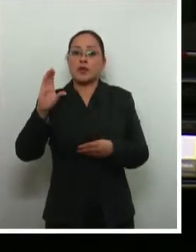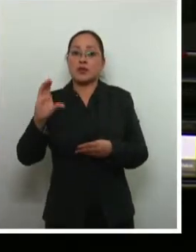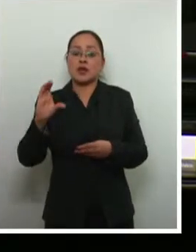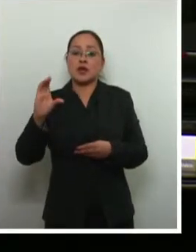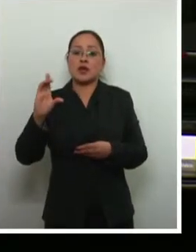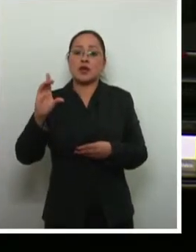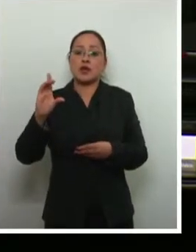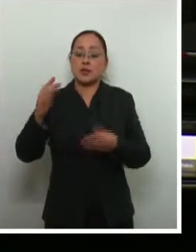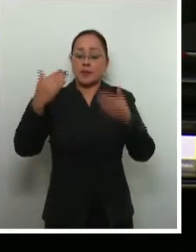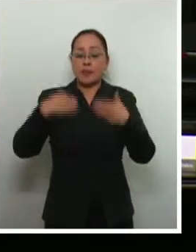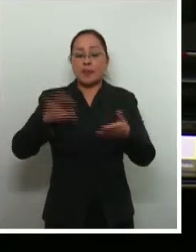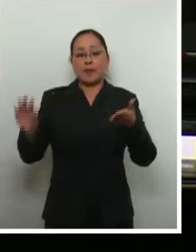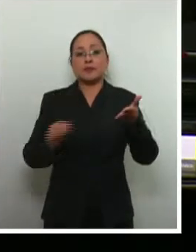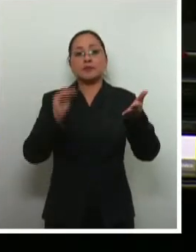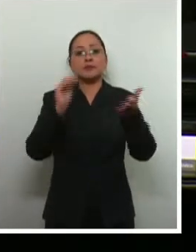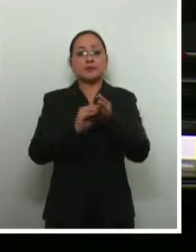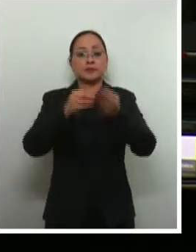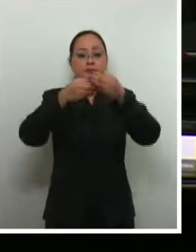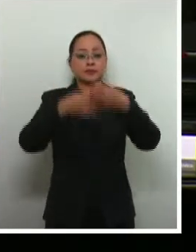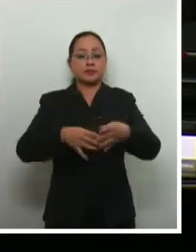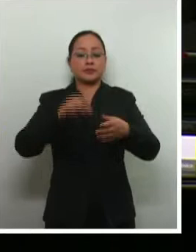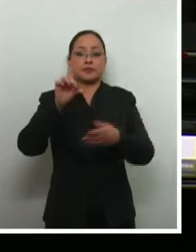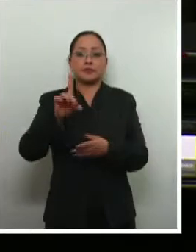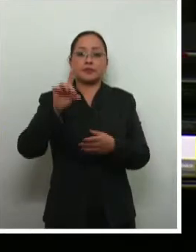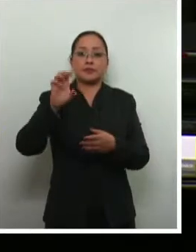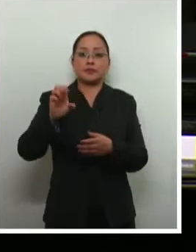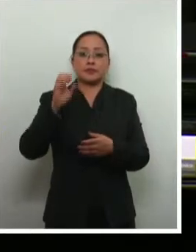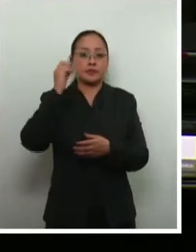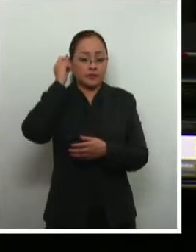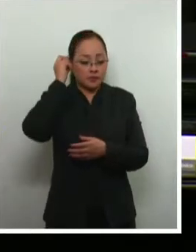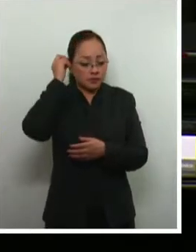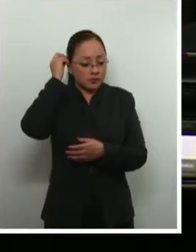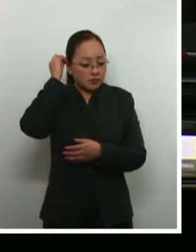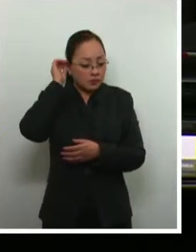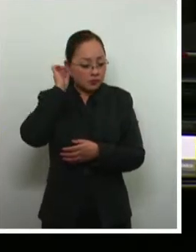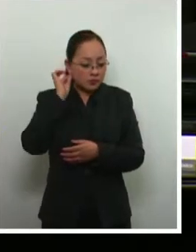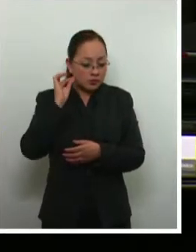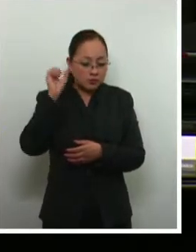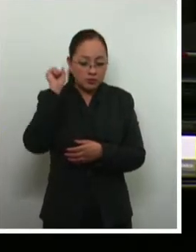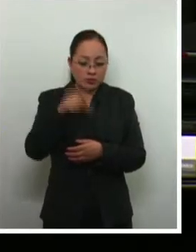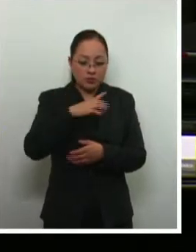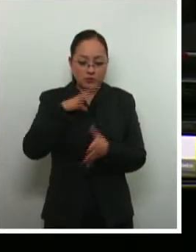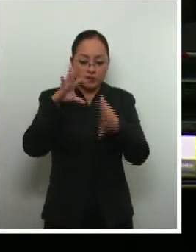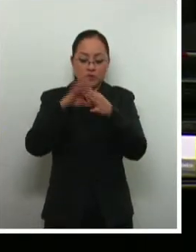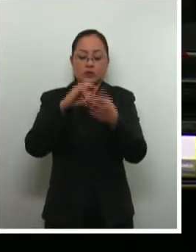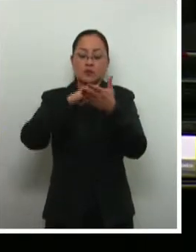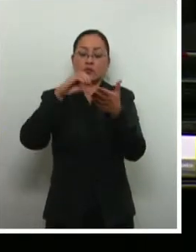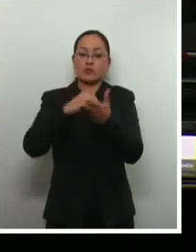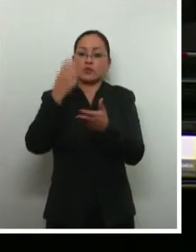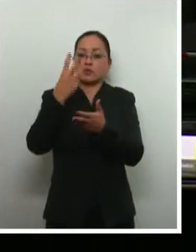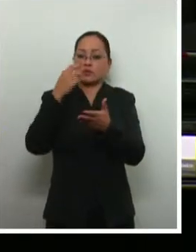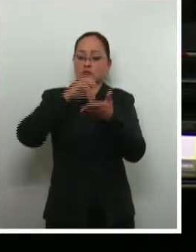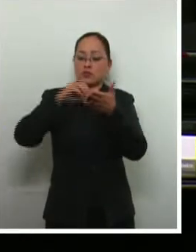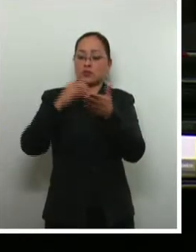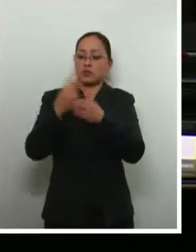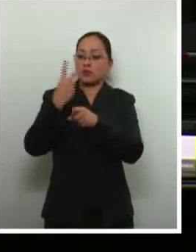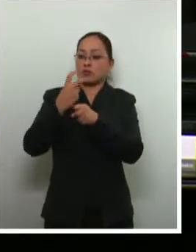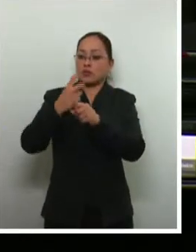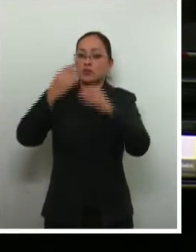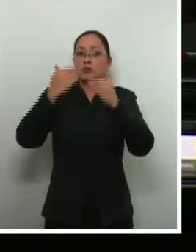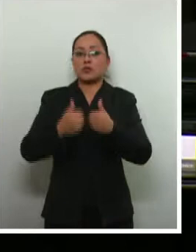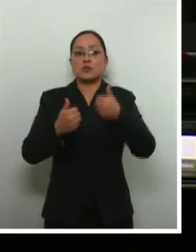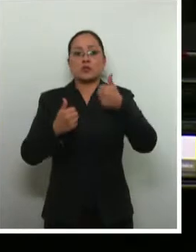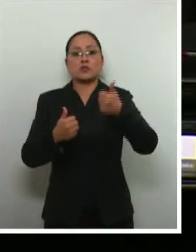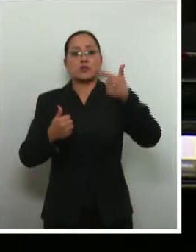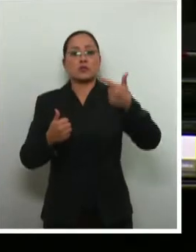C, y la adición de los incisos D y E, así como el numeral 3, segundo párrafo, y los numerales